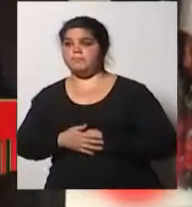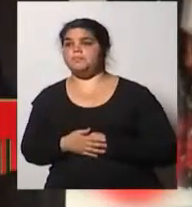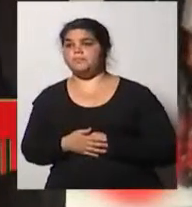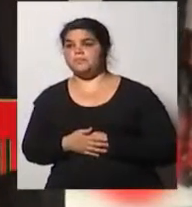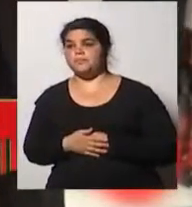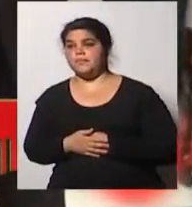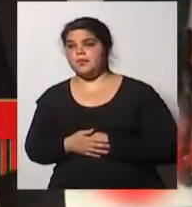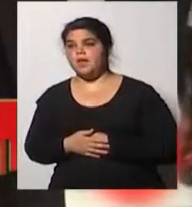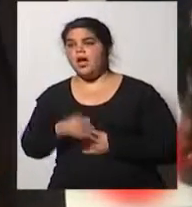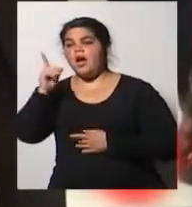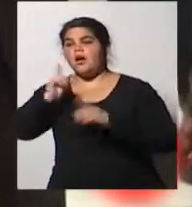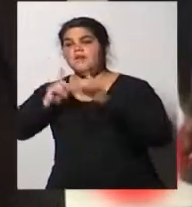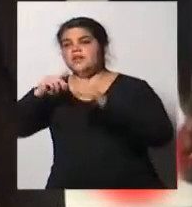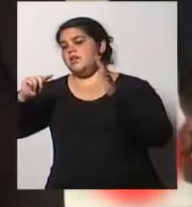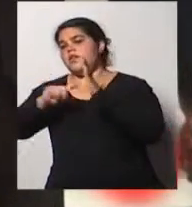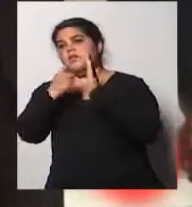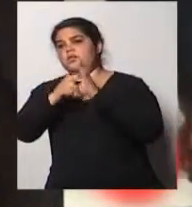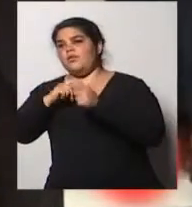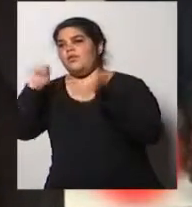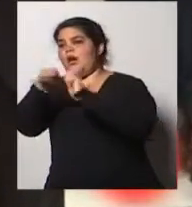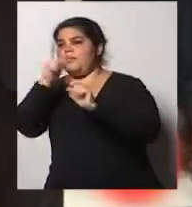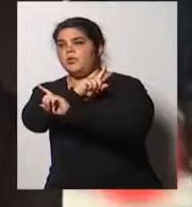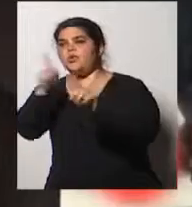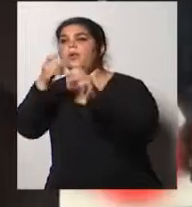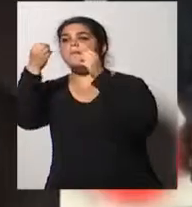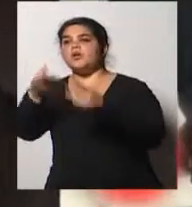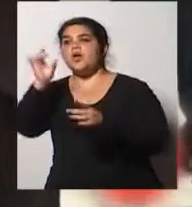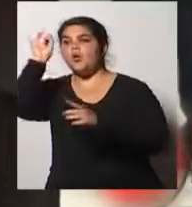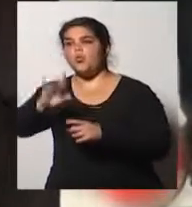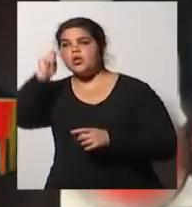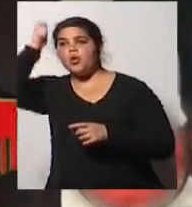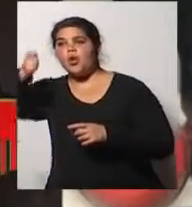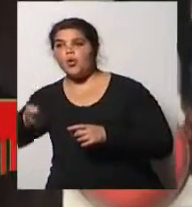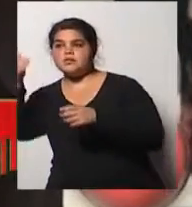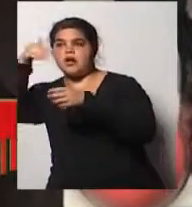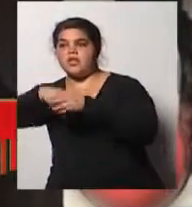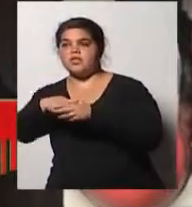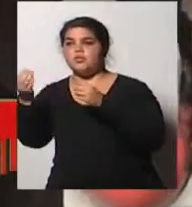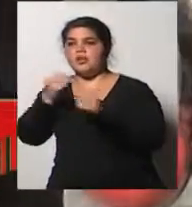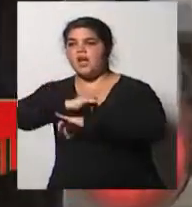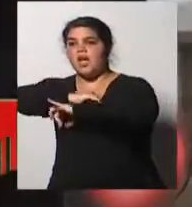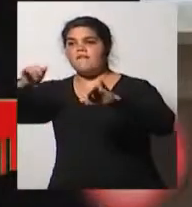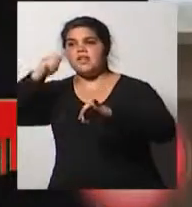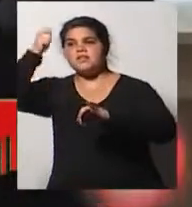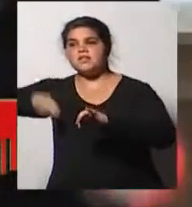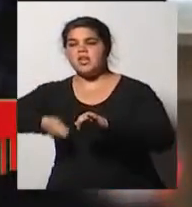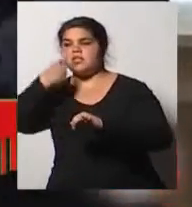esto prácticamente no se modifica porque se conforma con jueces, claro, para dictar los fallos, pero la verdad